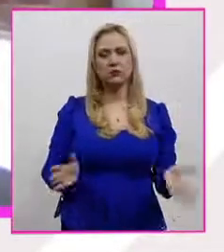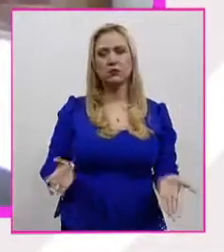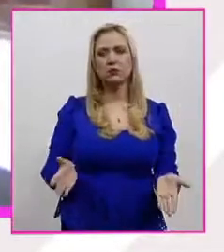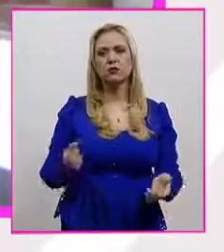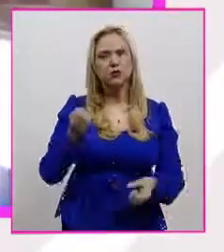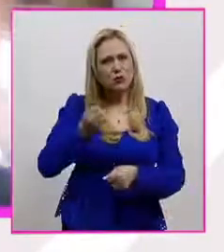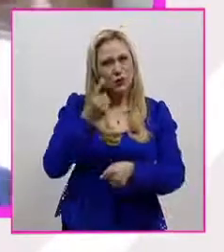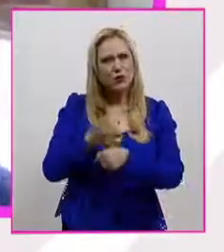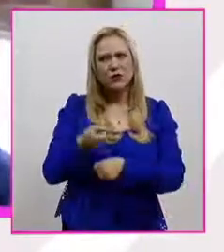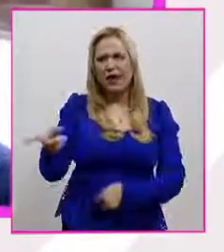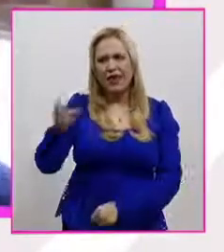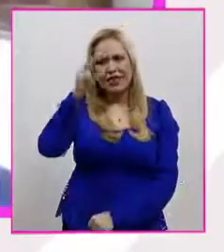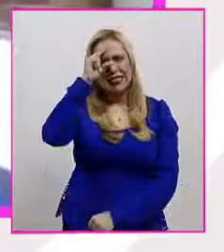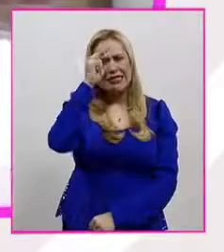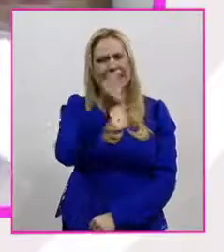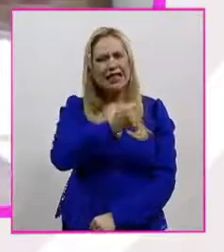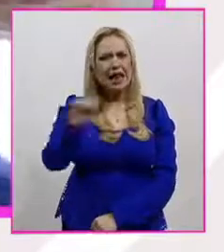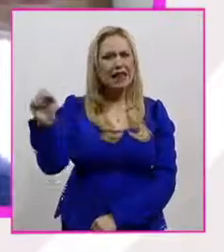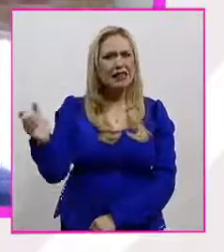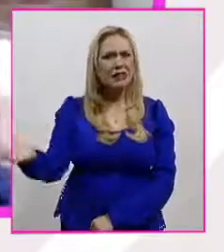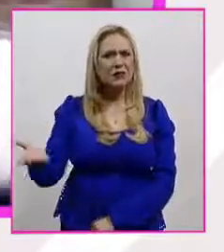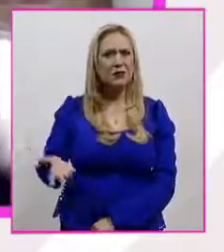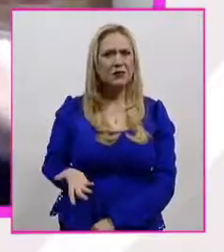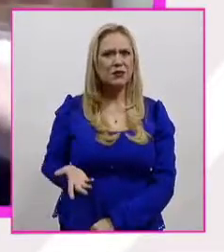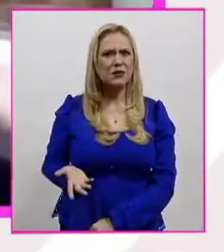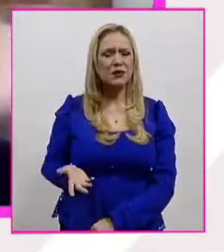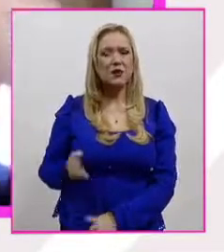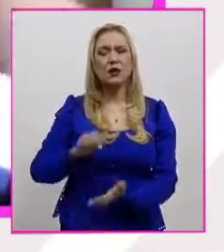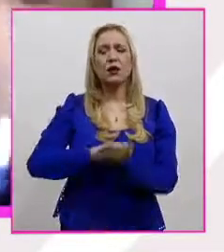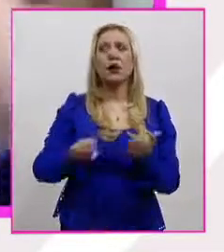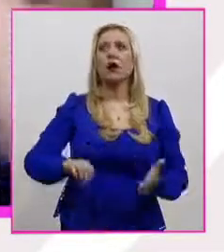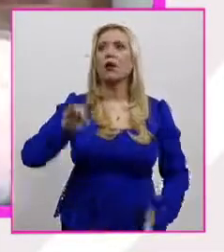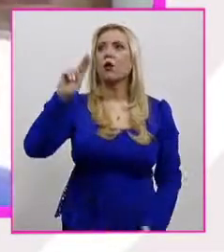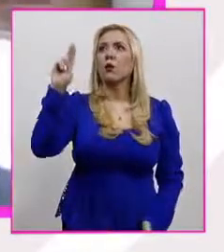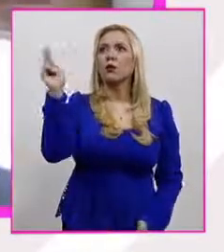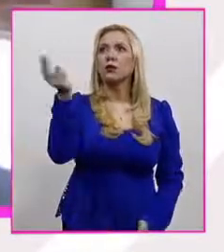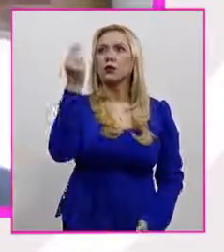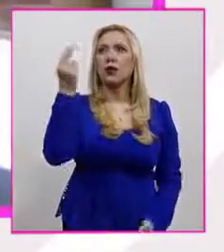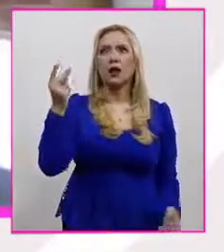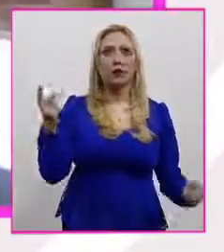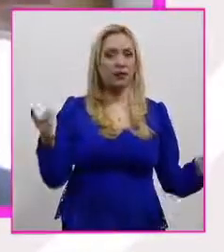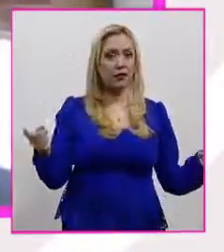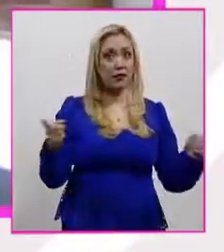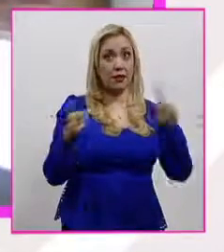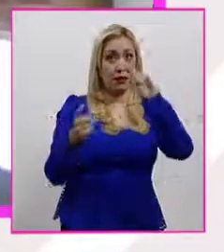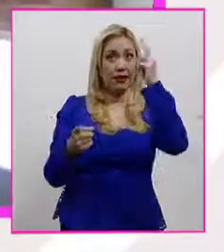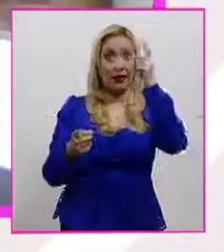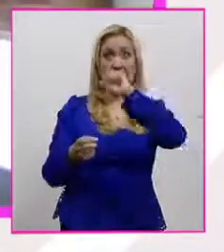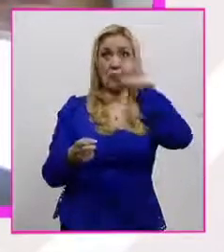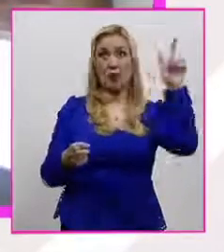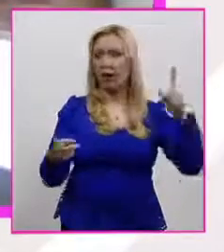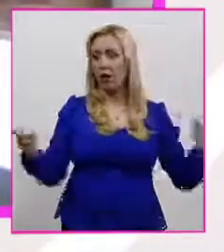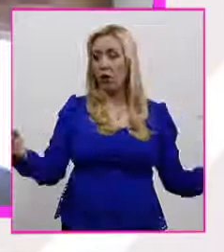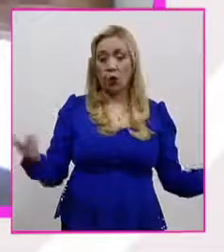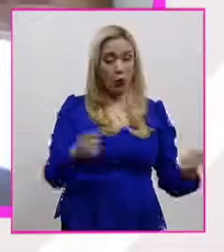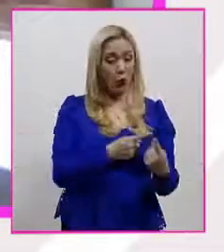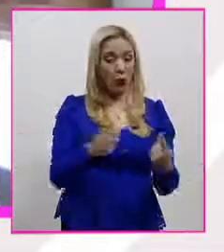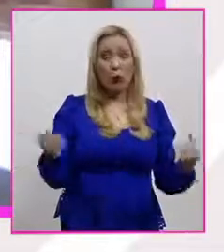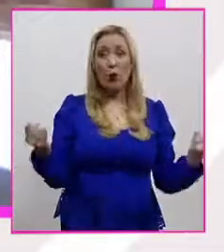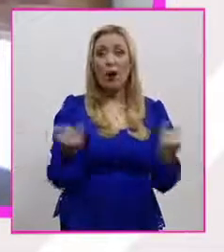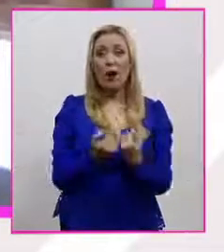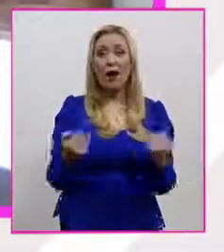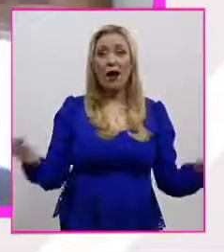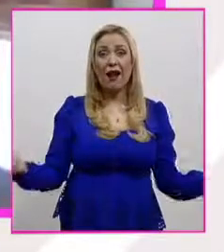oportunidades. Entonces, si siempre reclutas en la misma universidad, no estás viendo a todos los potenciales empleados estelares